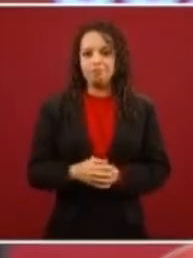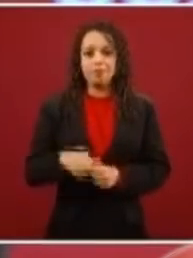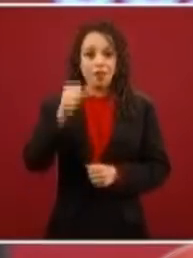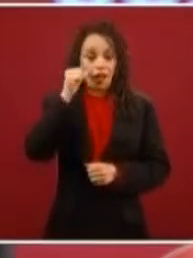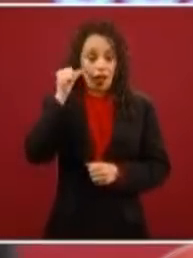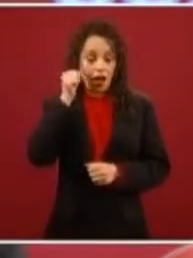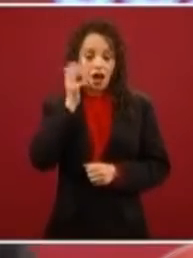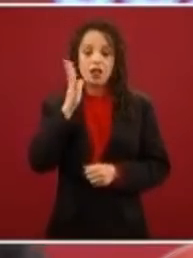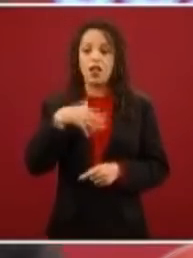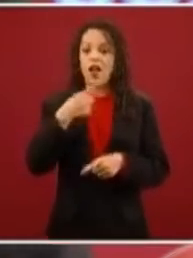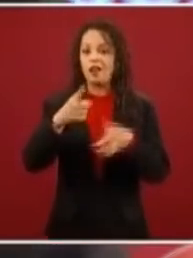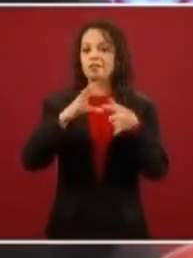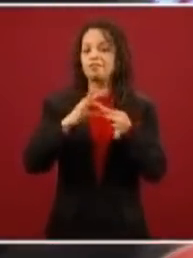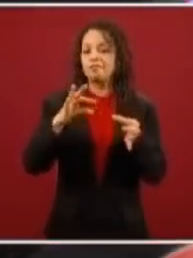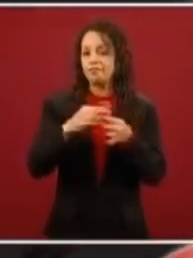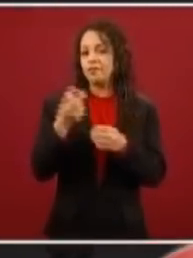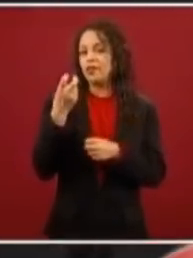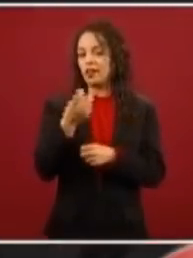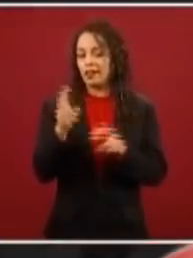tema,